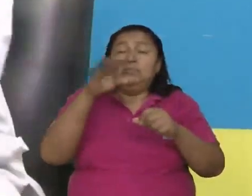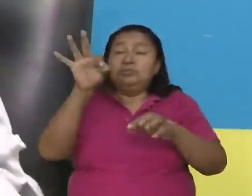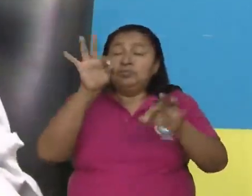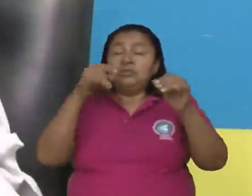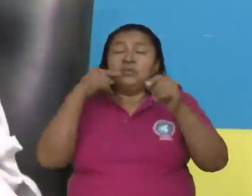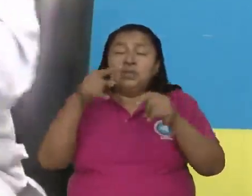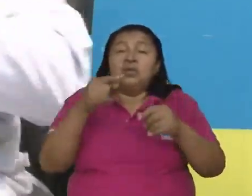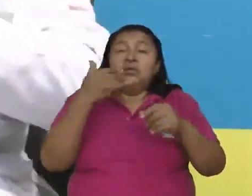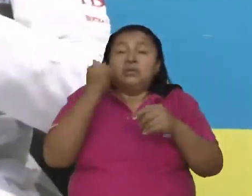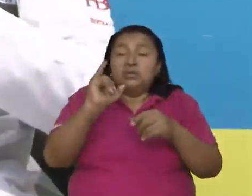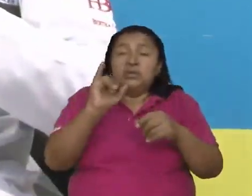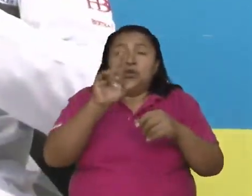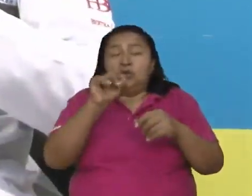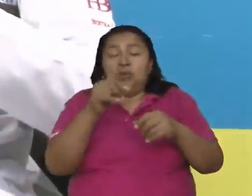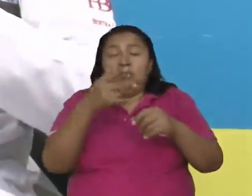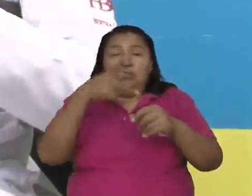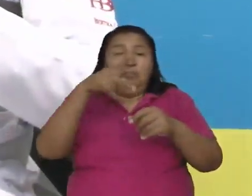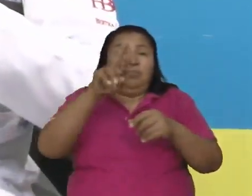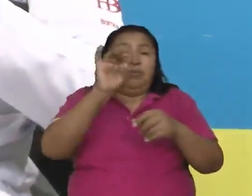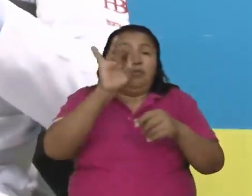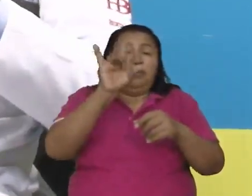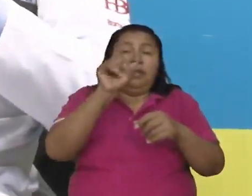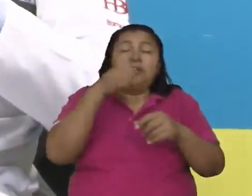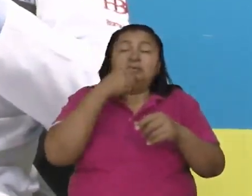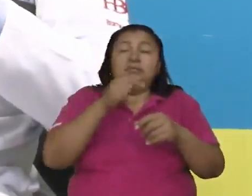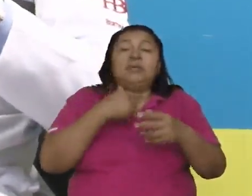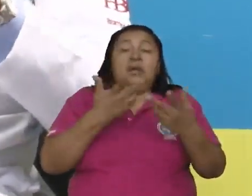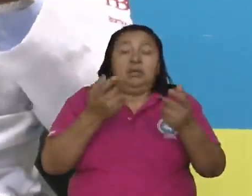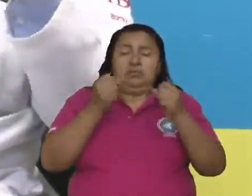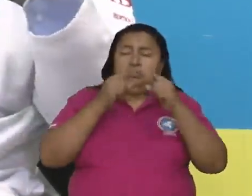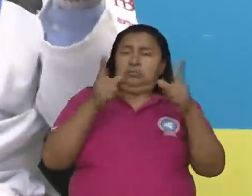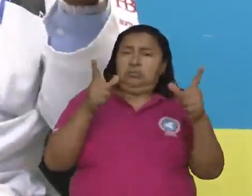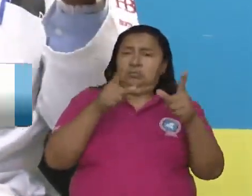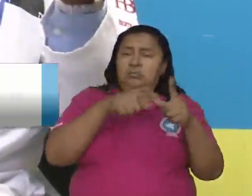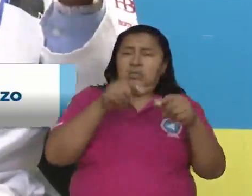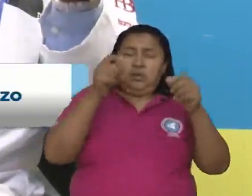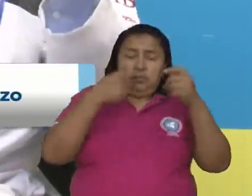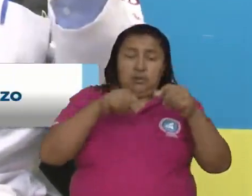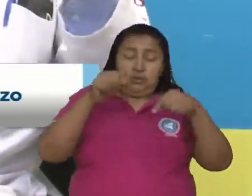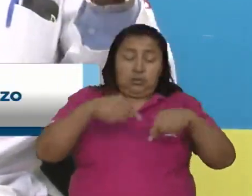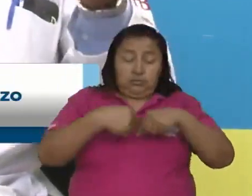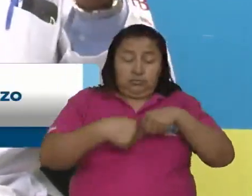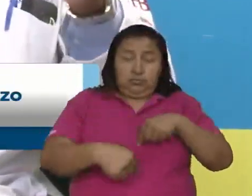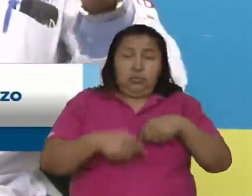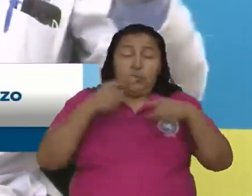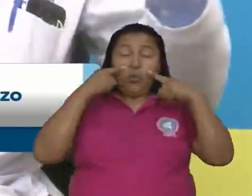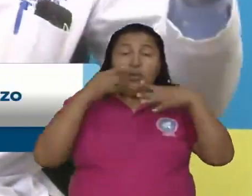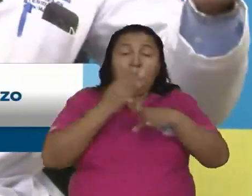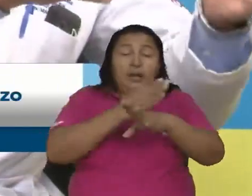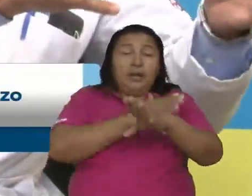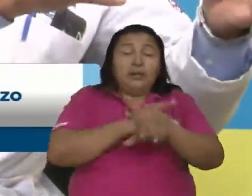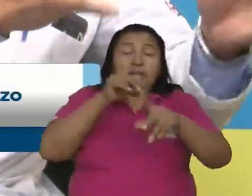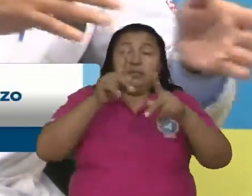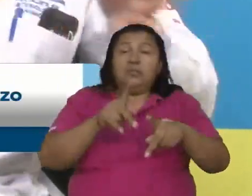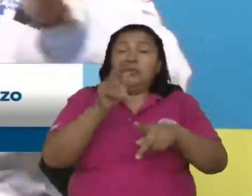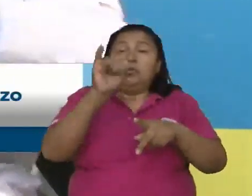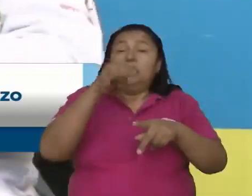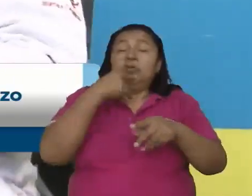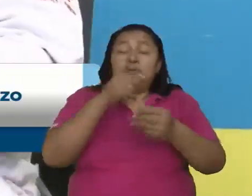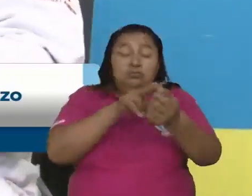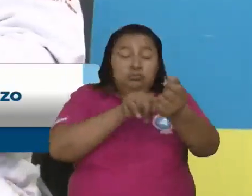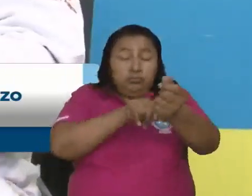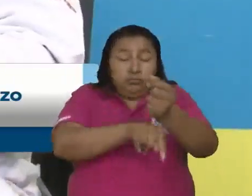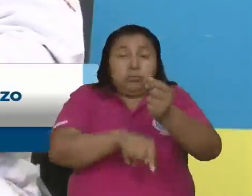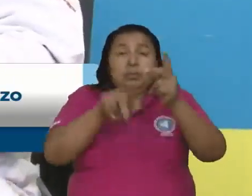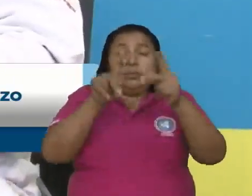o no profilaxis o prevención. Entonces descubrieron que los cirujanos prevenían más sobre la trombosis venosa profunda que los